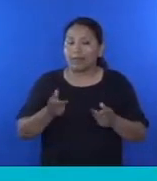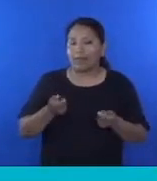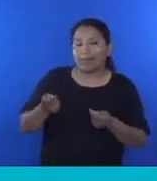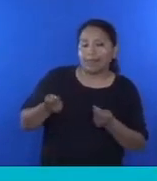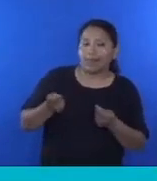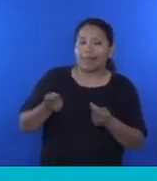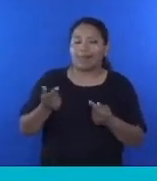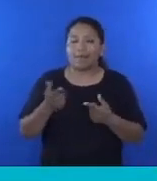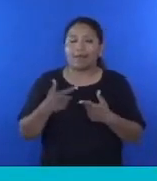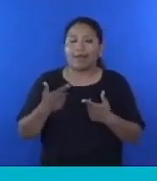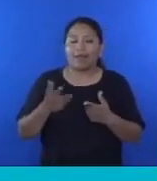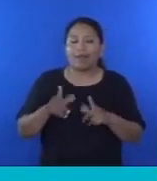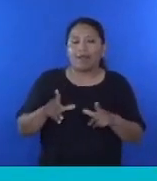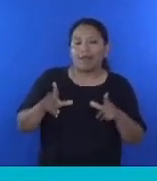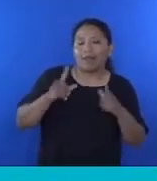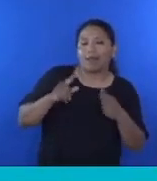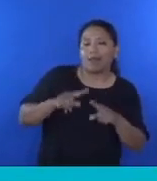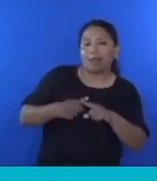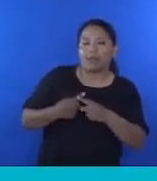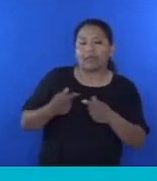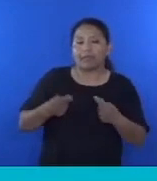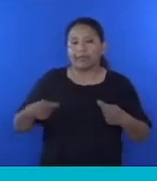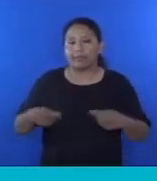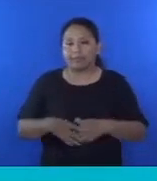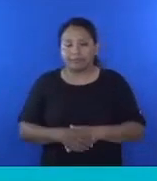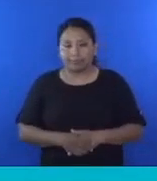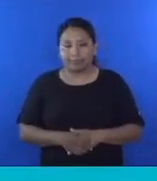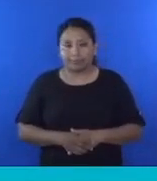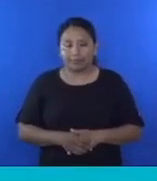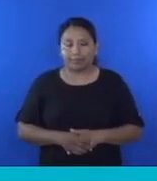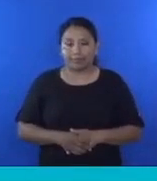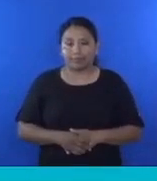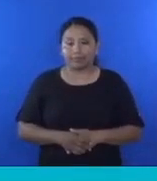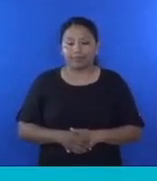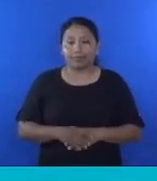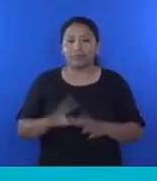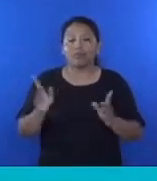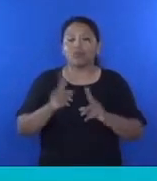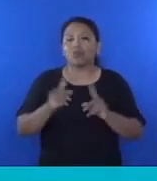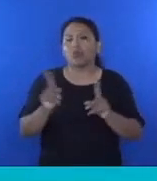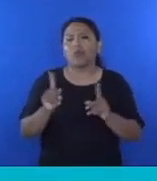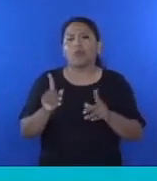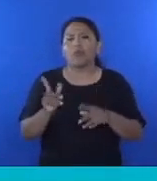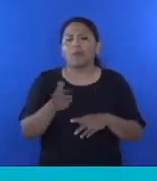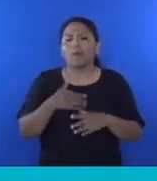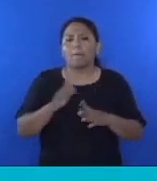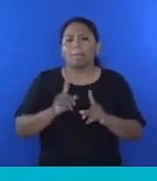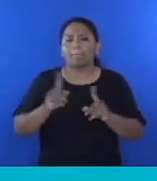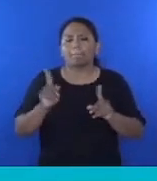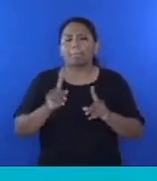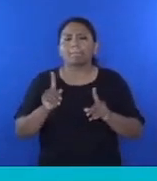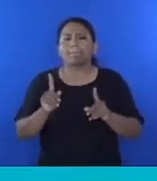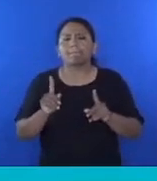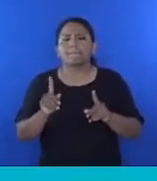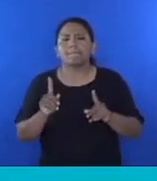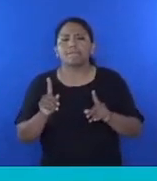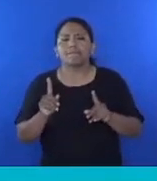chicanas y escenas politiqueras. No van a contar con nosotros